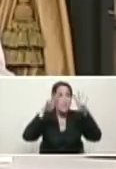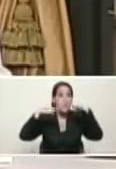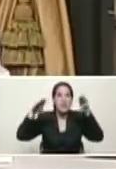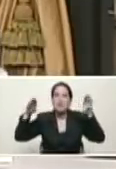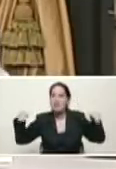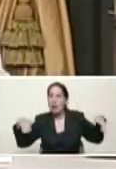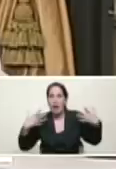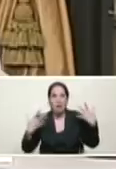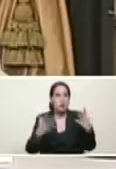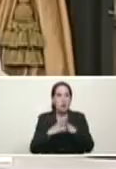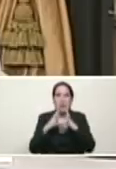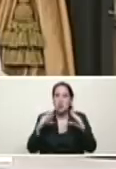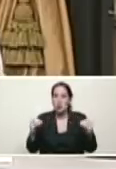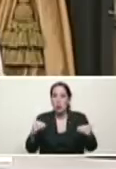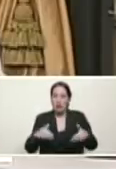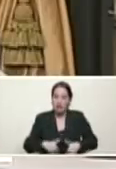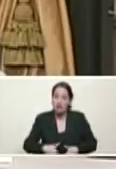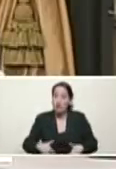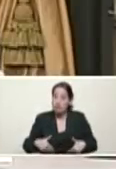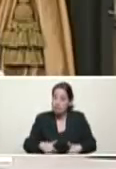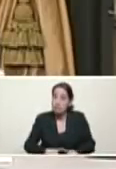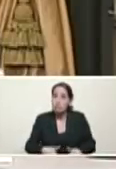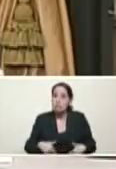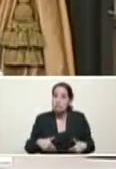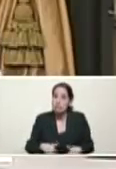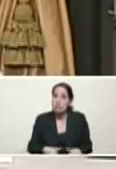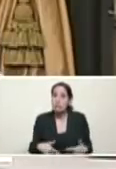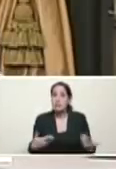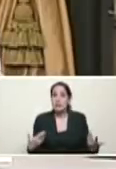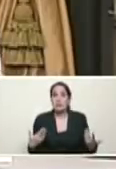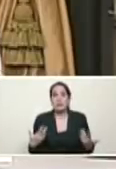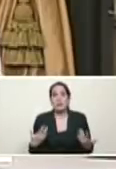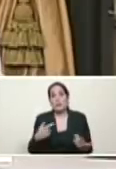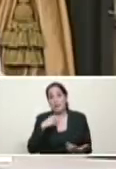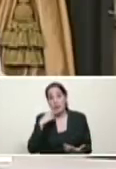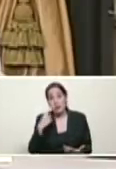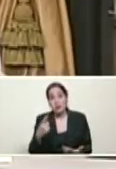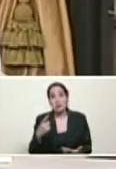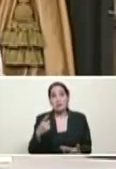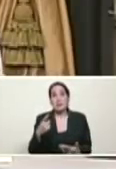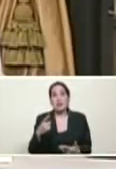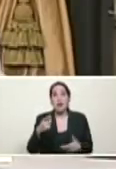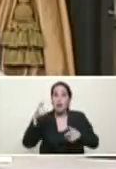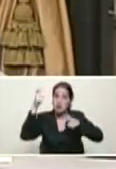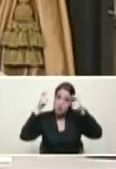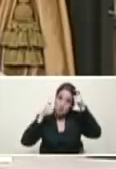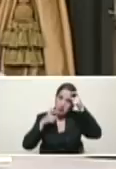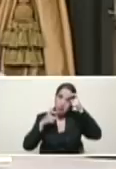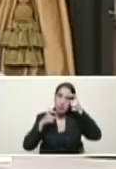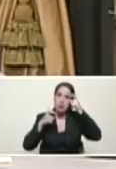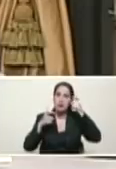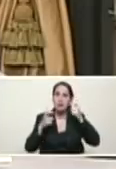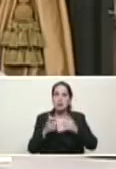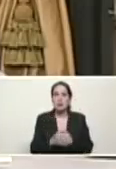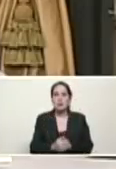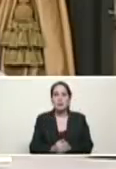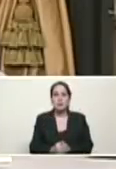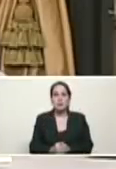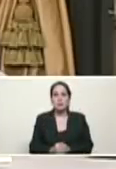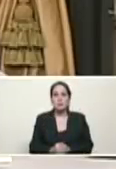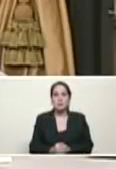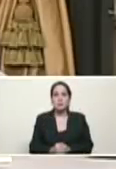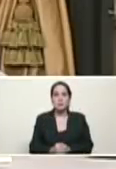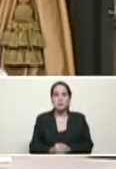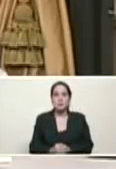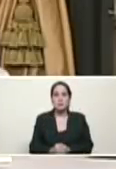pariendo. Pariendo se llama, ¿verdad? Esto lo aprendí yo del comandante Chávez, de jerga militar. Cuando le